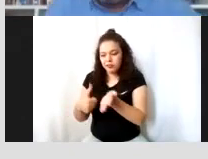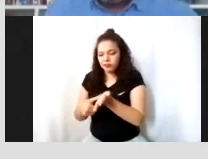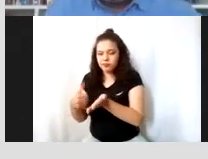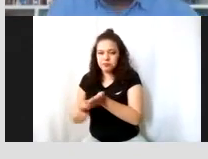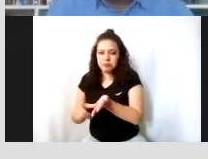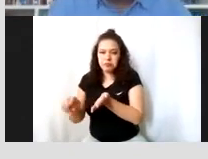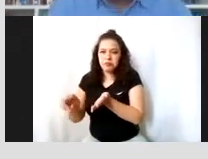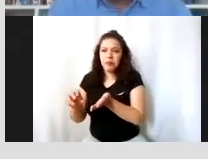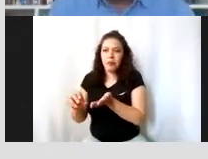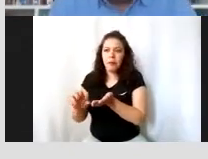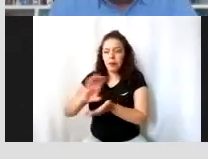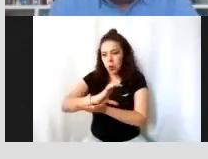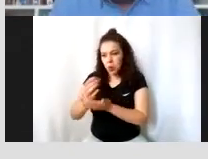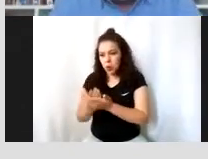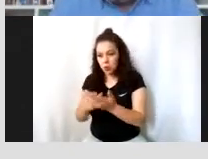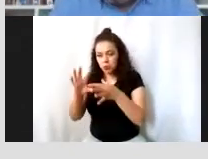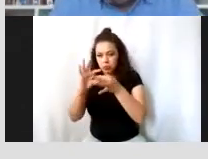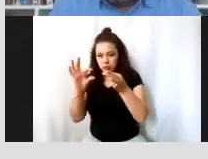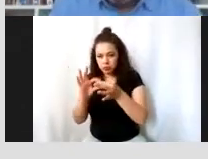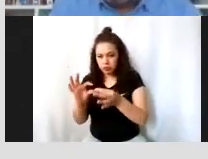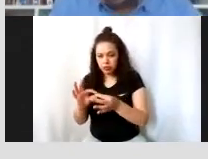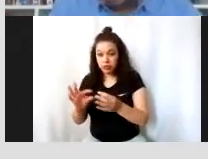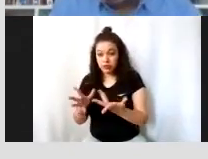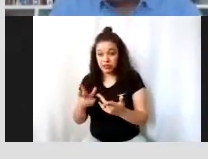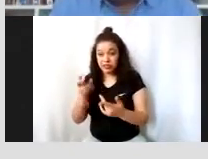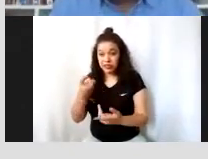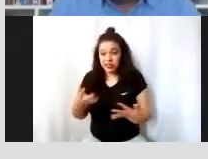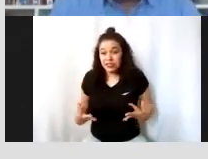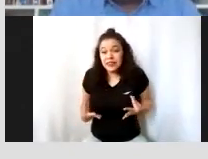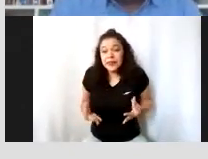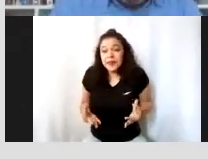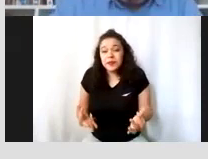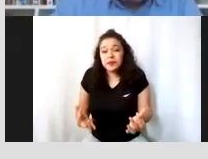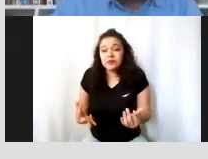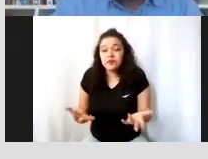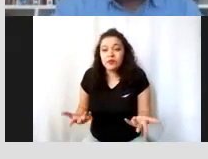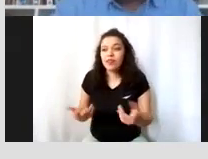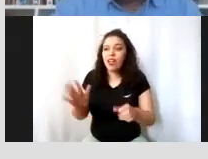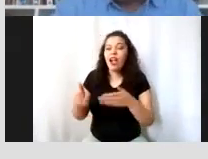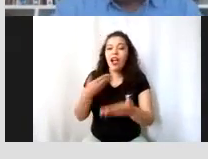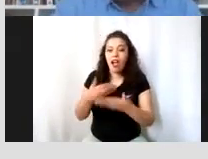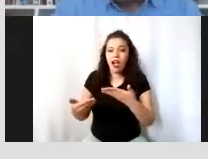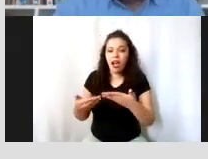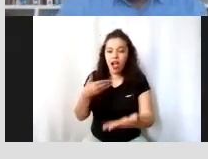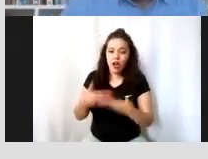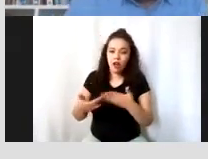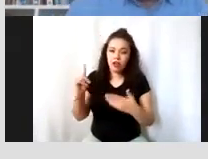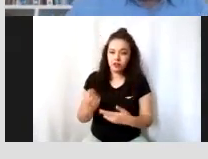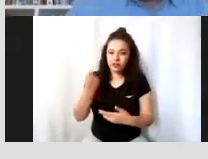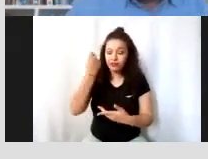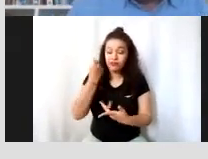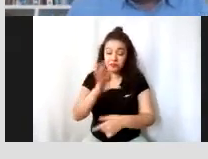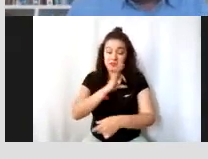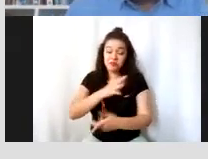algún contrato, etc. Es delicadísimo y desgraciadamente la tecnología actual ya permite ese tipo de cosas.